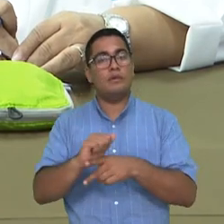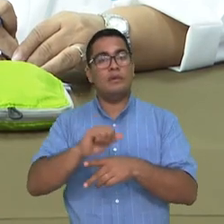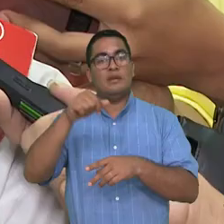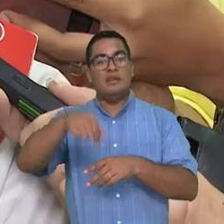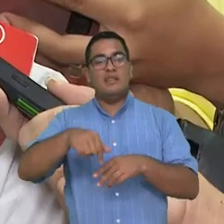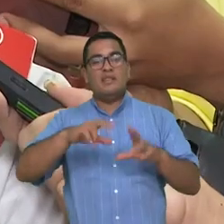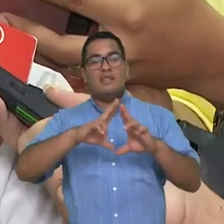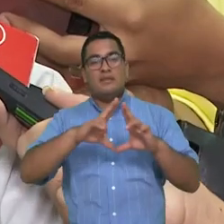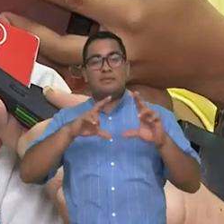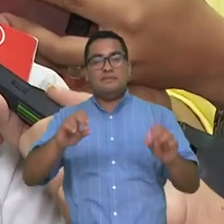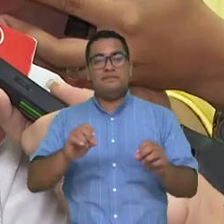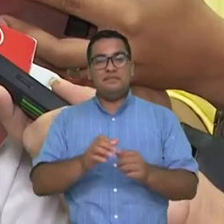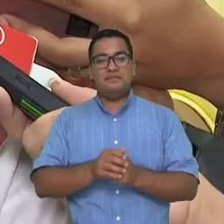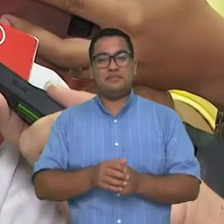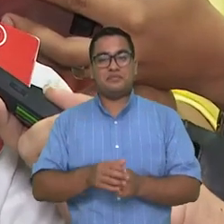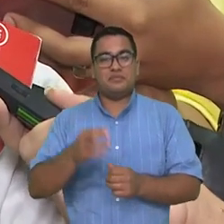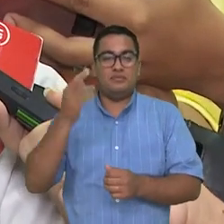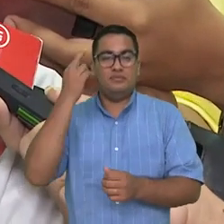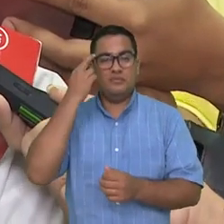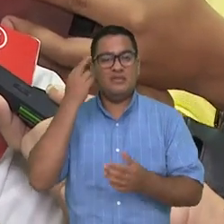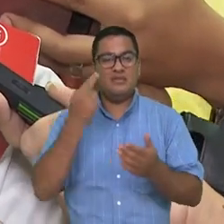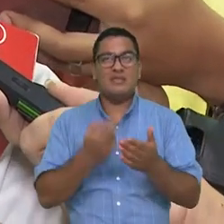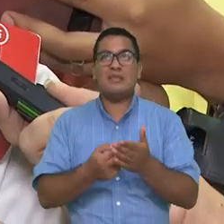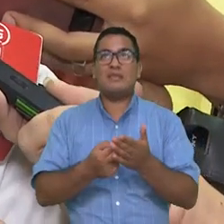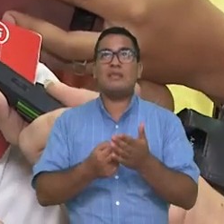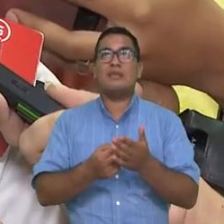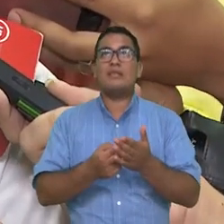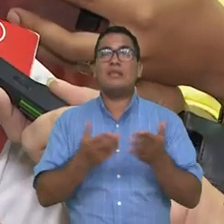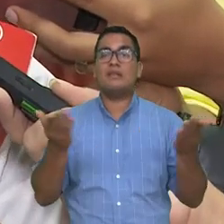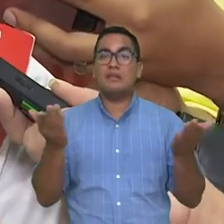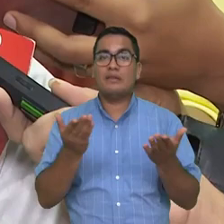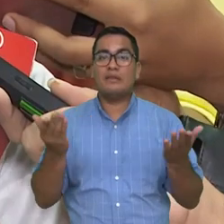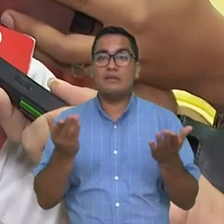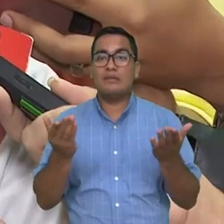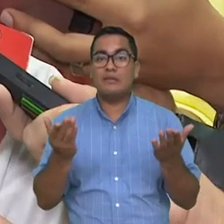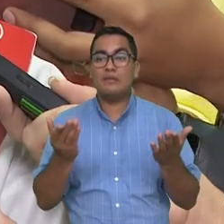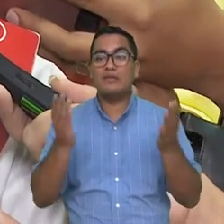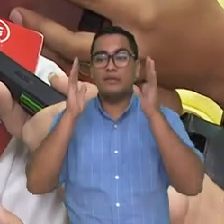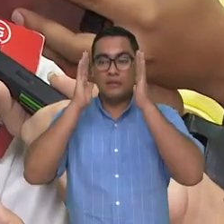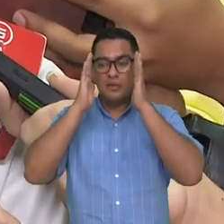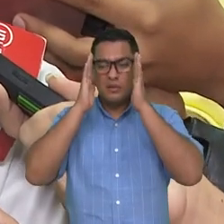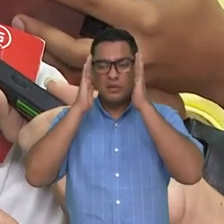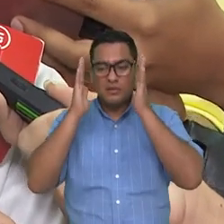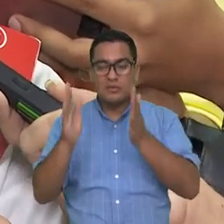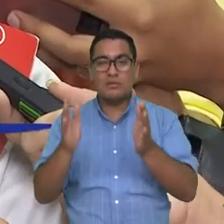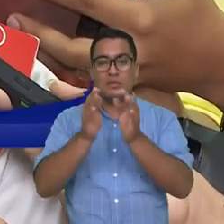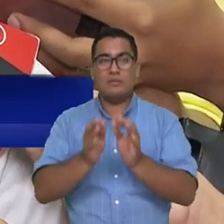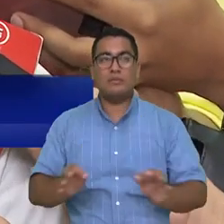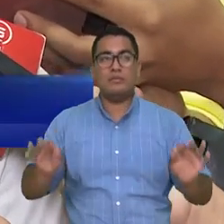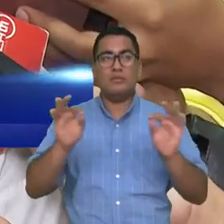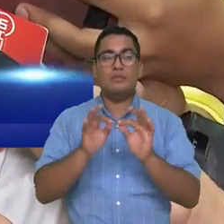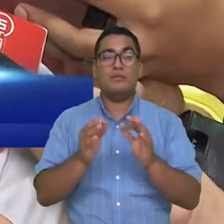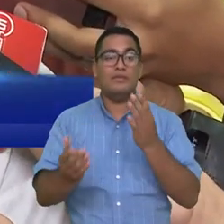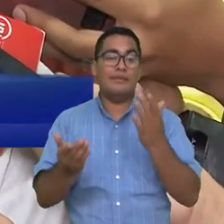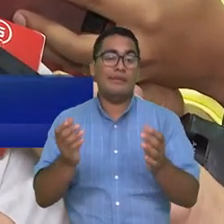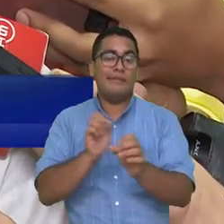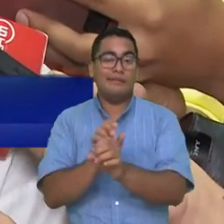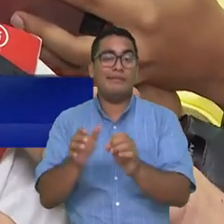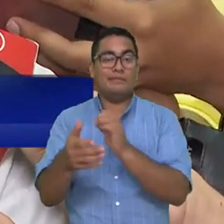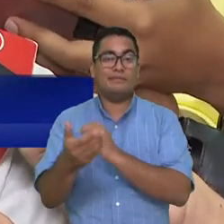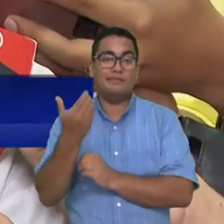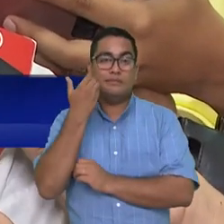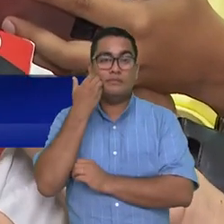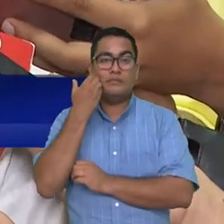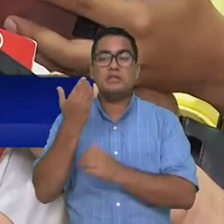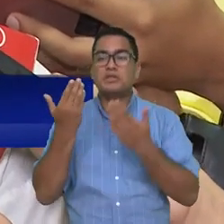Recordemos que nosotros, aunque estamos ahorita de cara al frente de la detección oportuna, de casos relacionados con coronavirus, tenemos ya